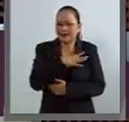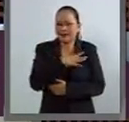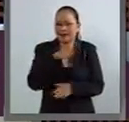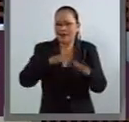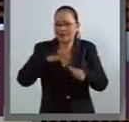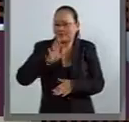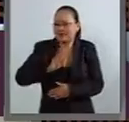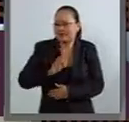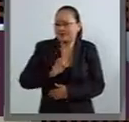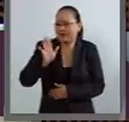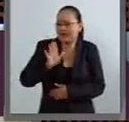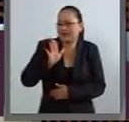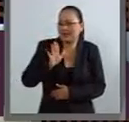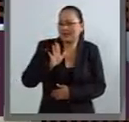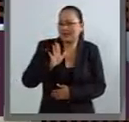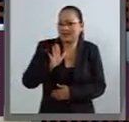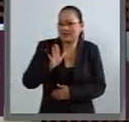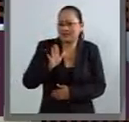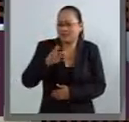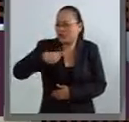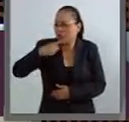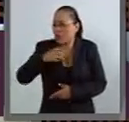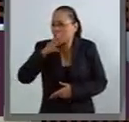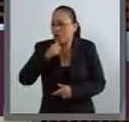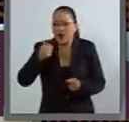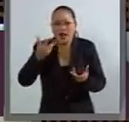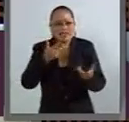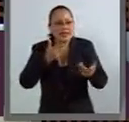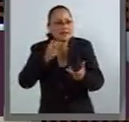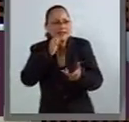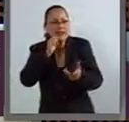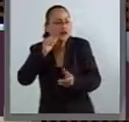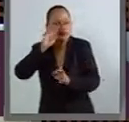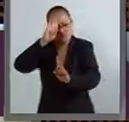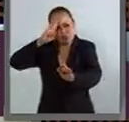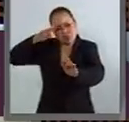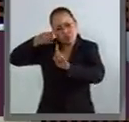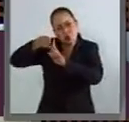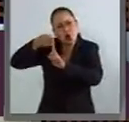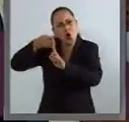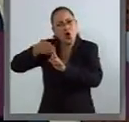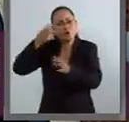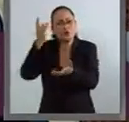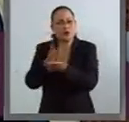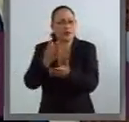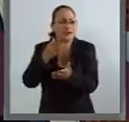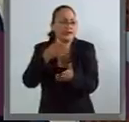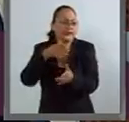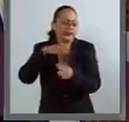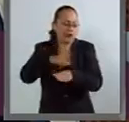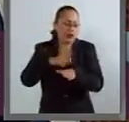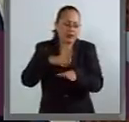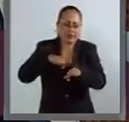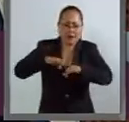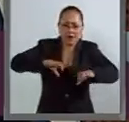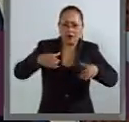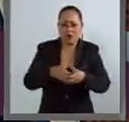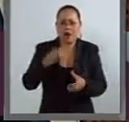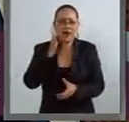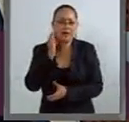repente pareciera que los estamos perdiendo por la mala información que se tiene o la